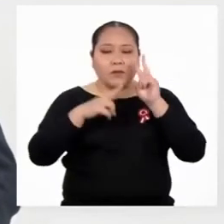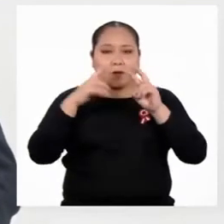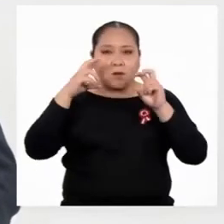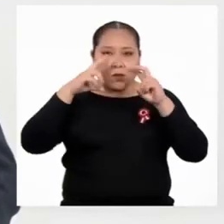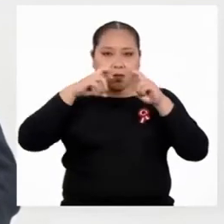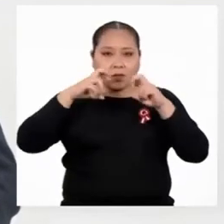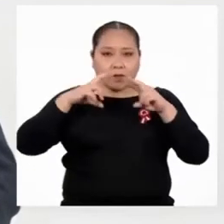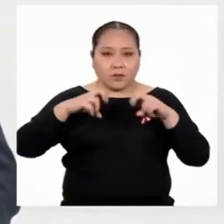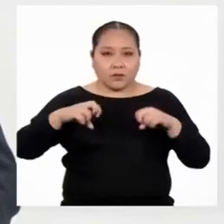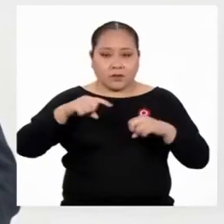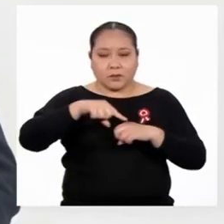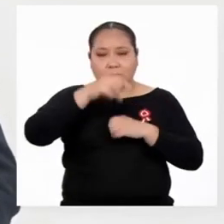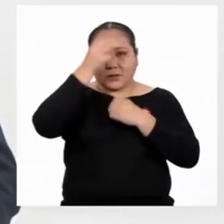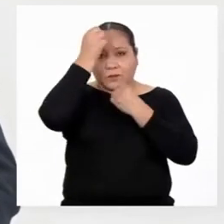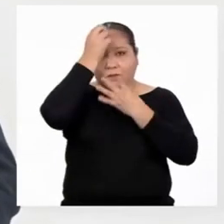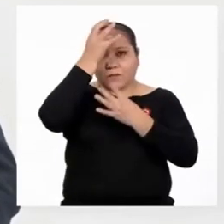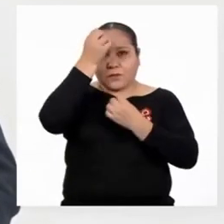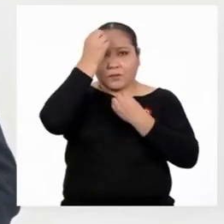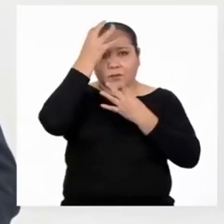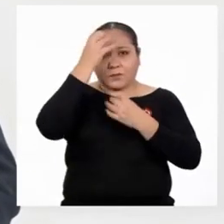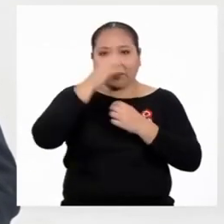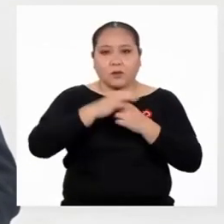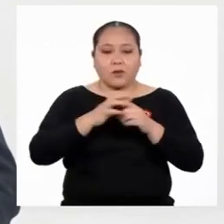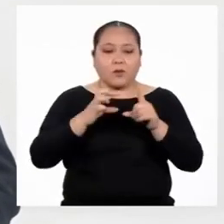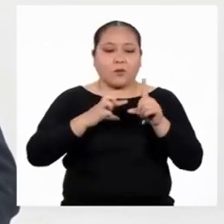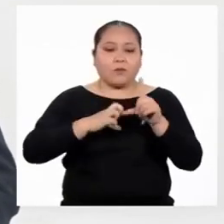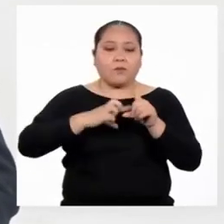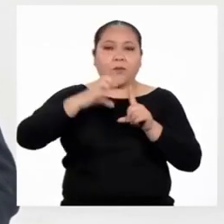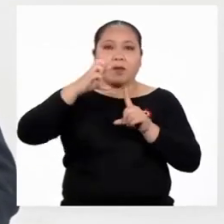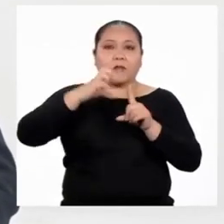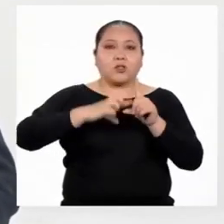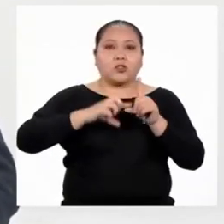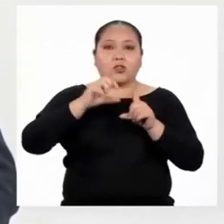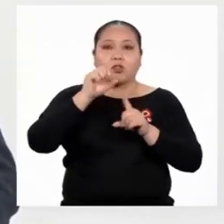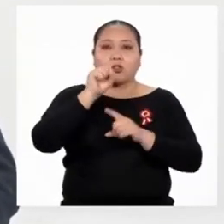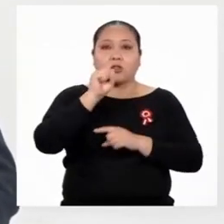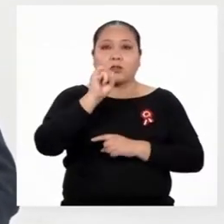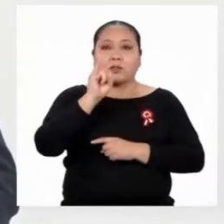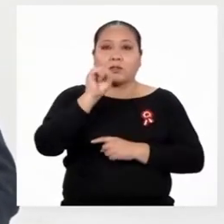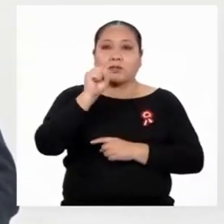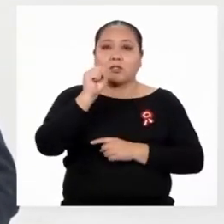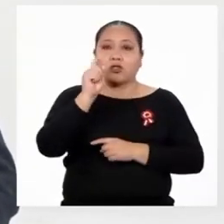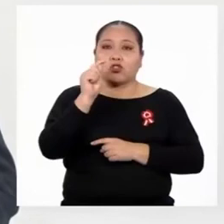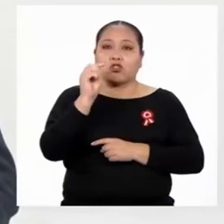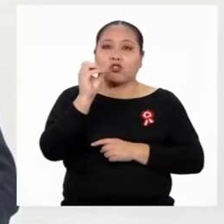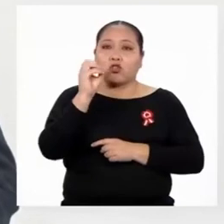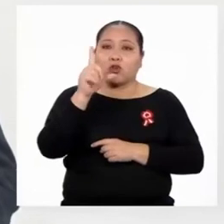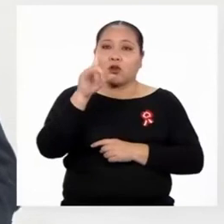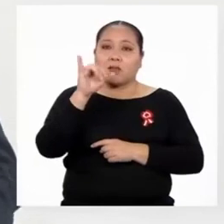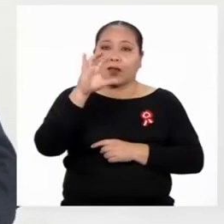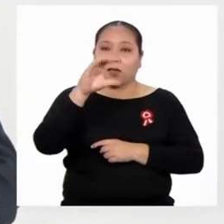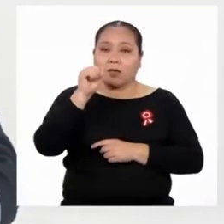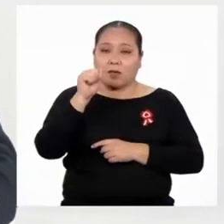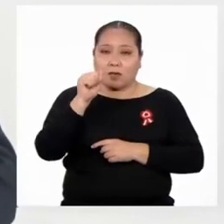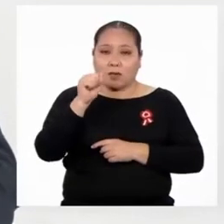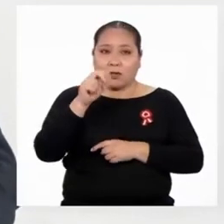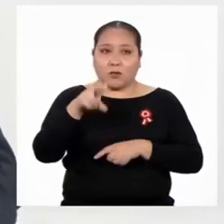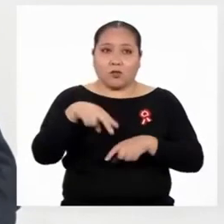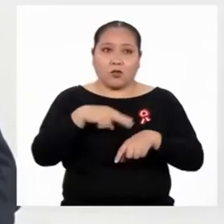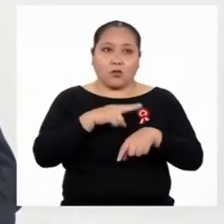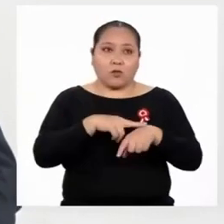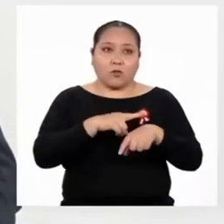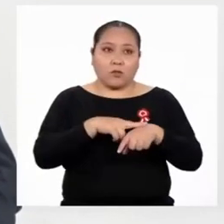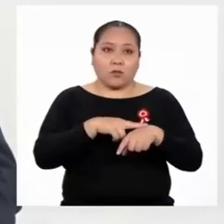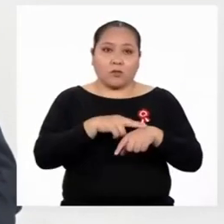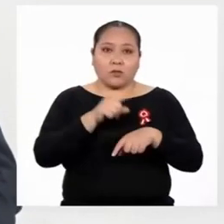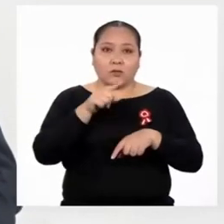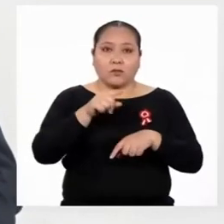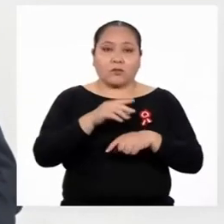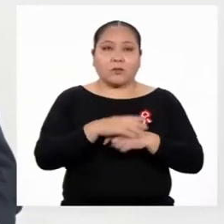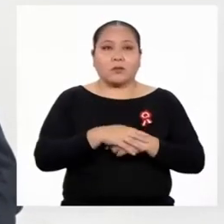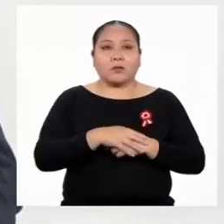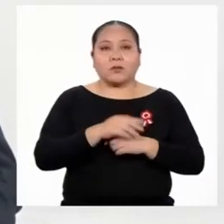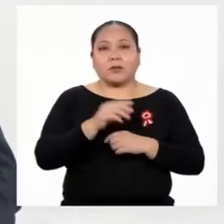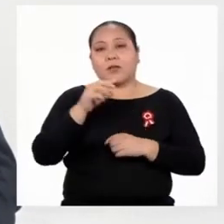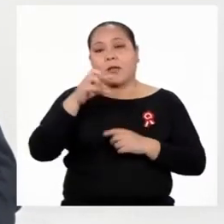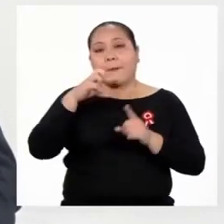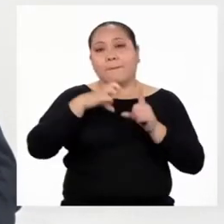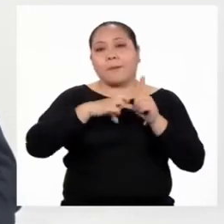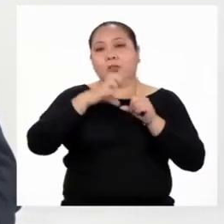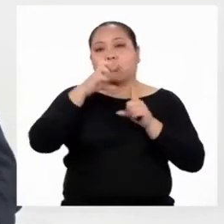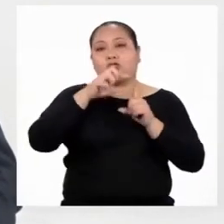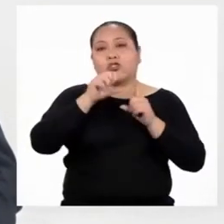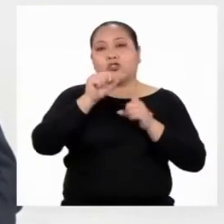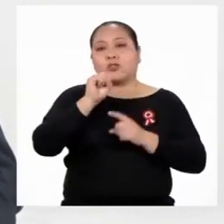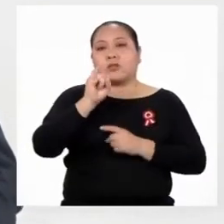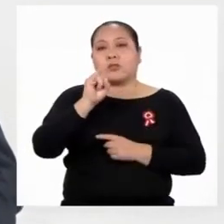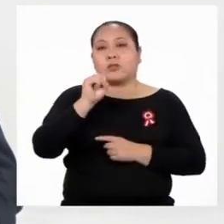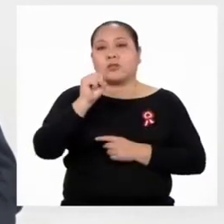bien la información de la presión sistólica en la categoría normal, ¿qué sucede si de presión sistólica